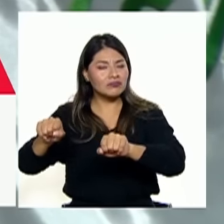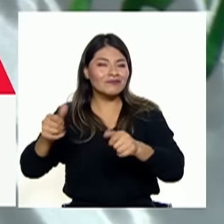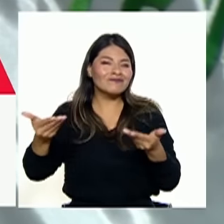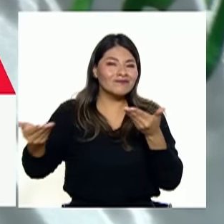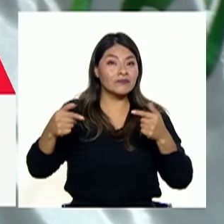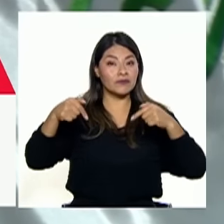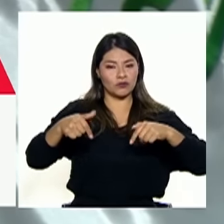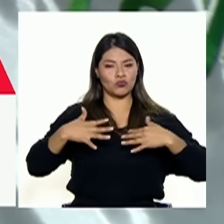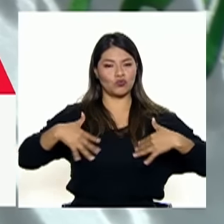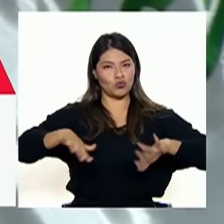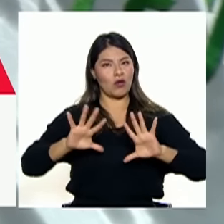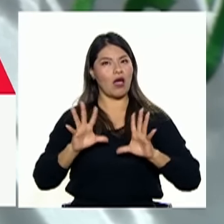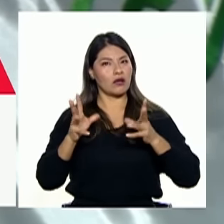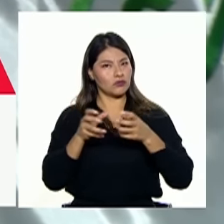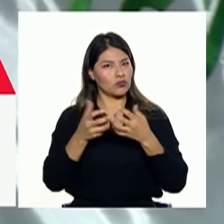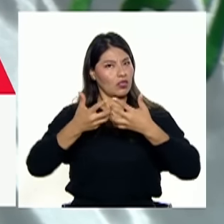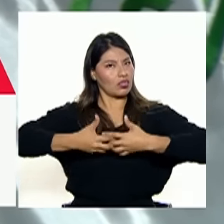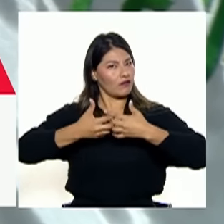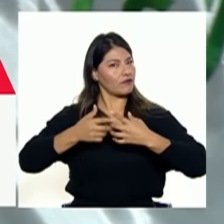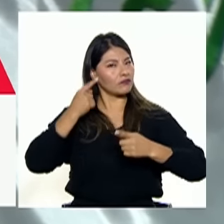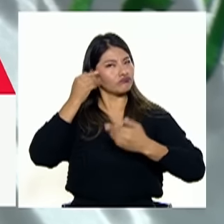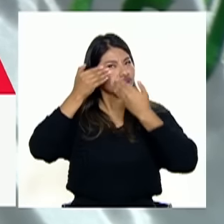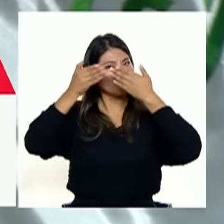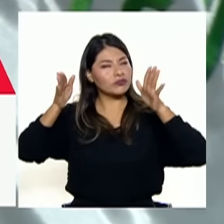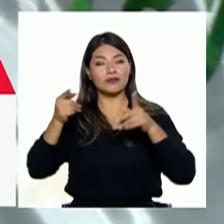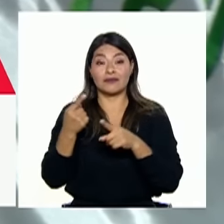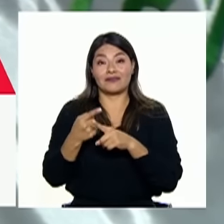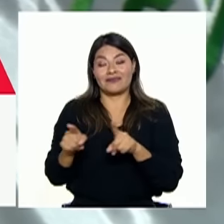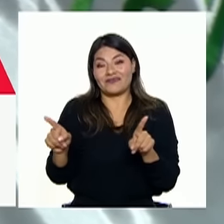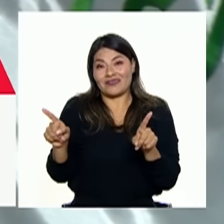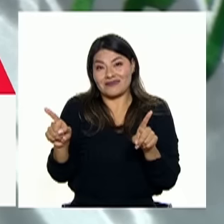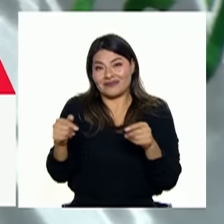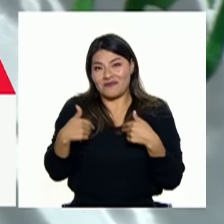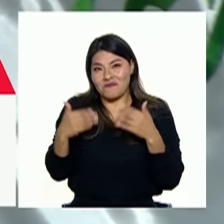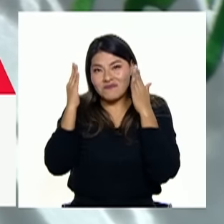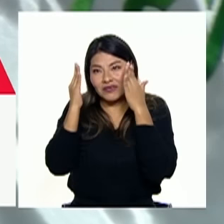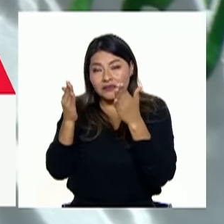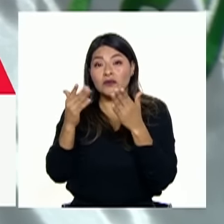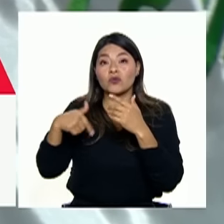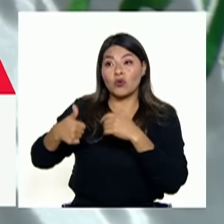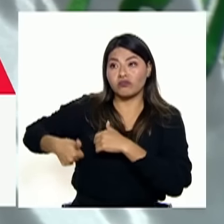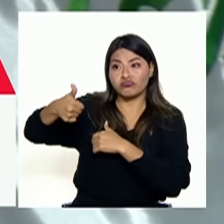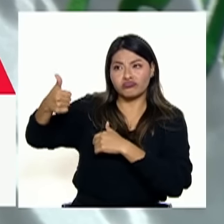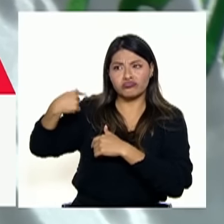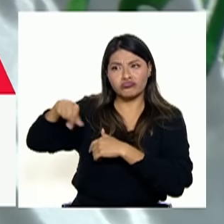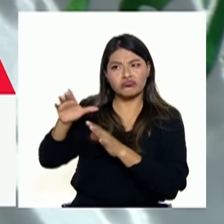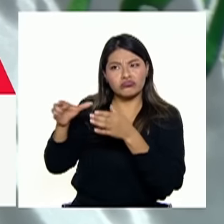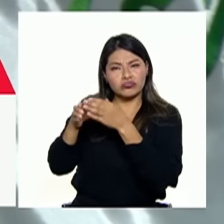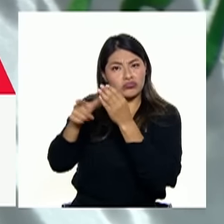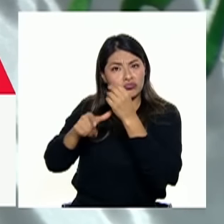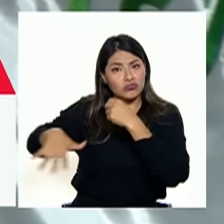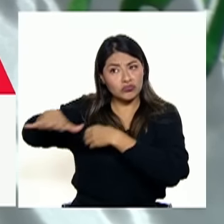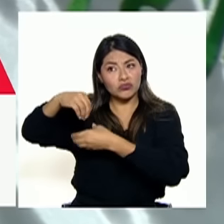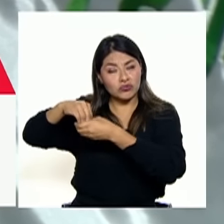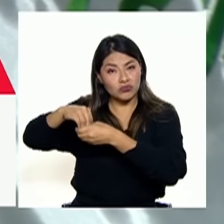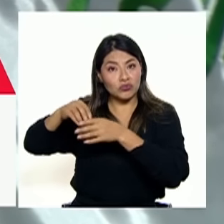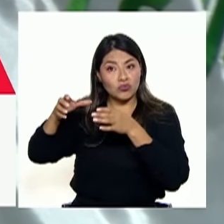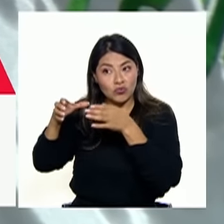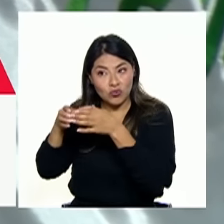Sociedad Nacional de Industrias adoptamos una perspectiva diferente. Los miembros del Comité Ejecutivo de la Sociedad Nacional de Industrias, recientemente